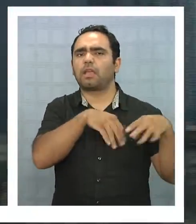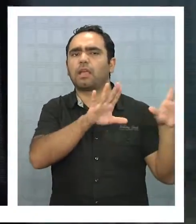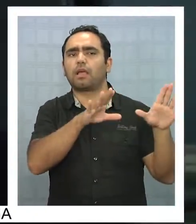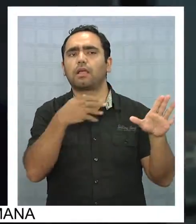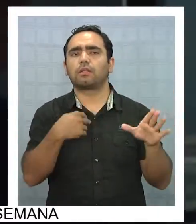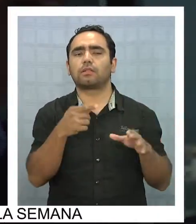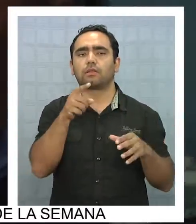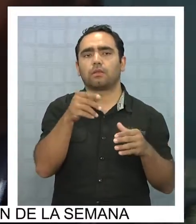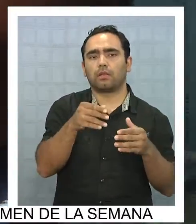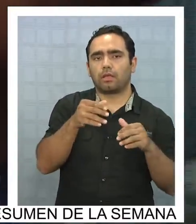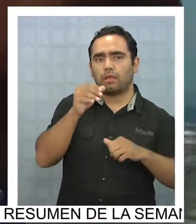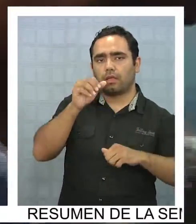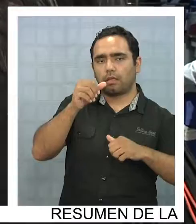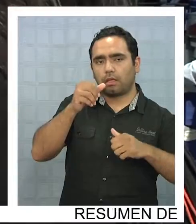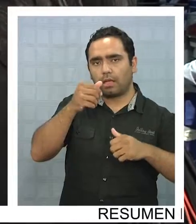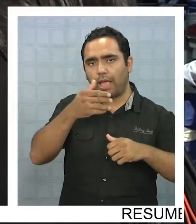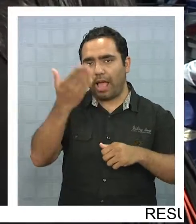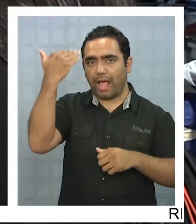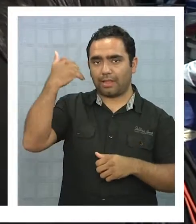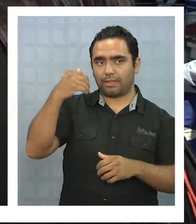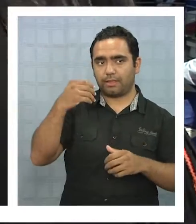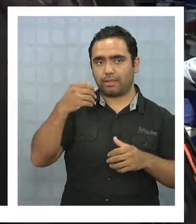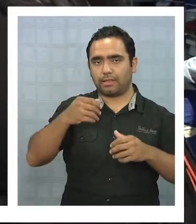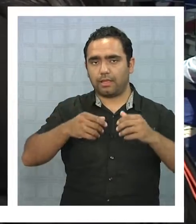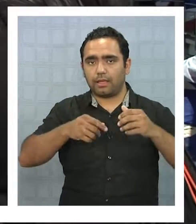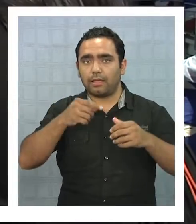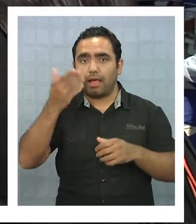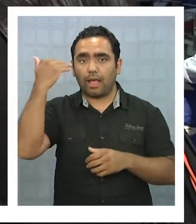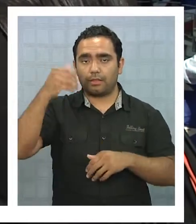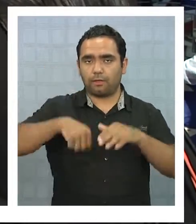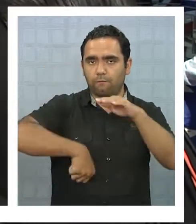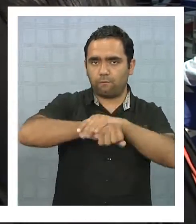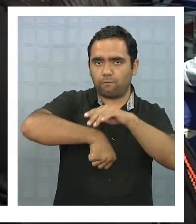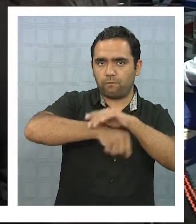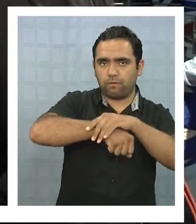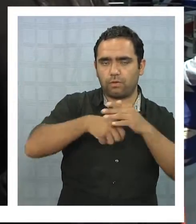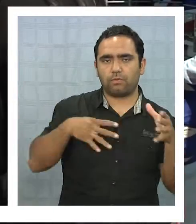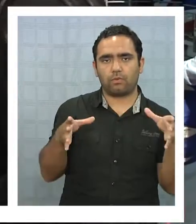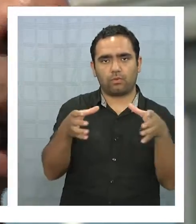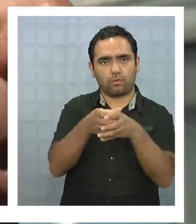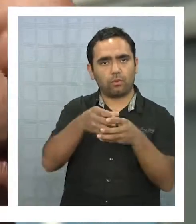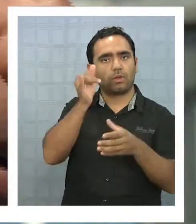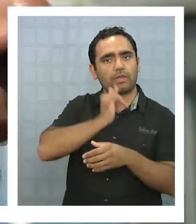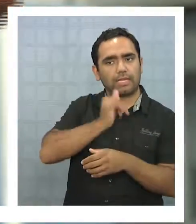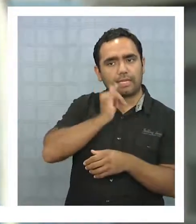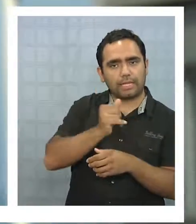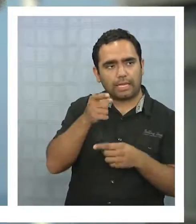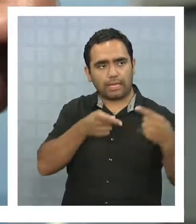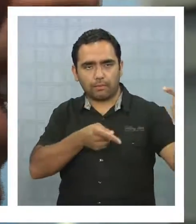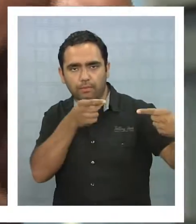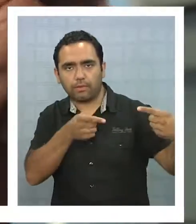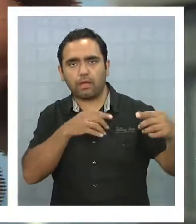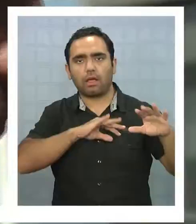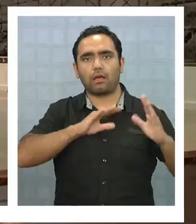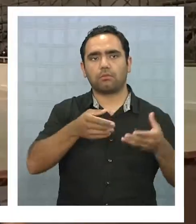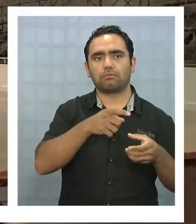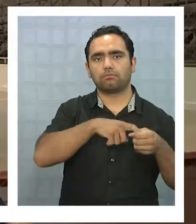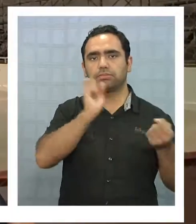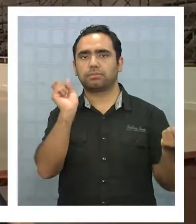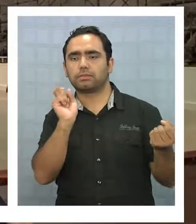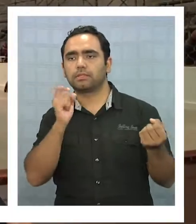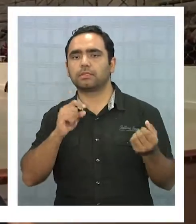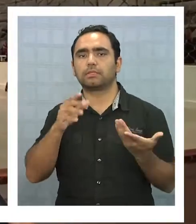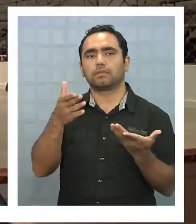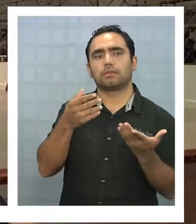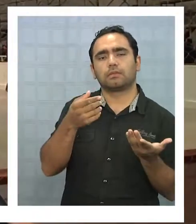una prematura carrera futbolística que lo mantuvo como arquero de Deportes Iquique. Frente a la pregunta de una eventual victoria en